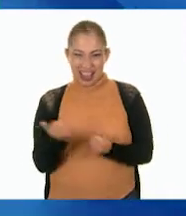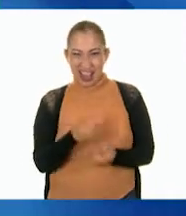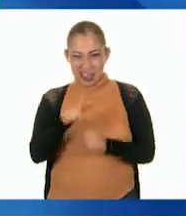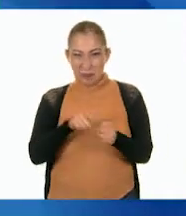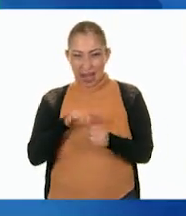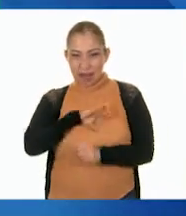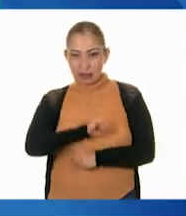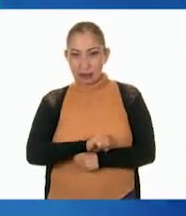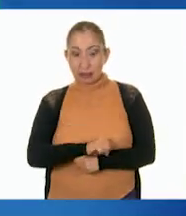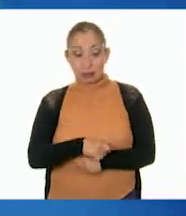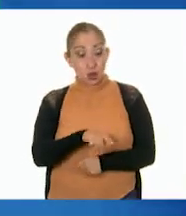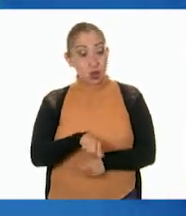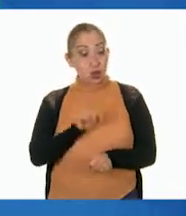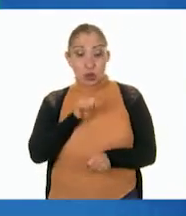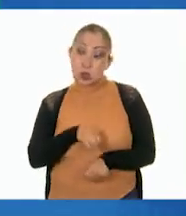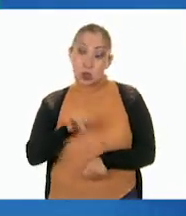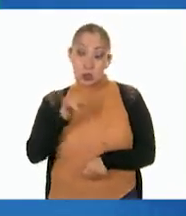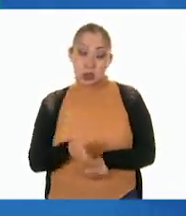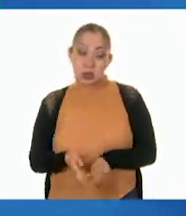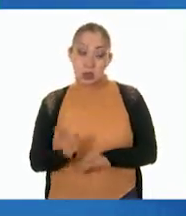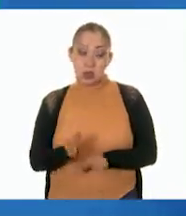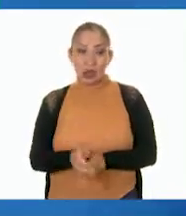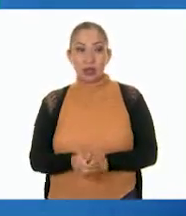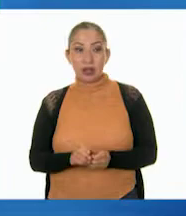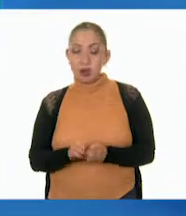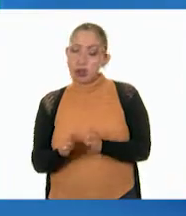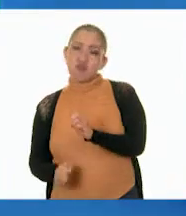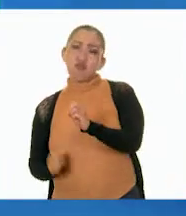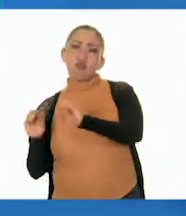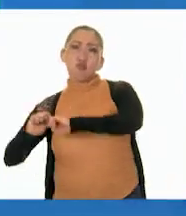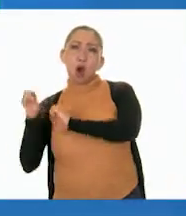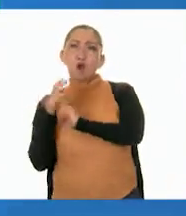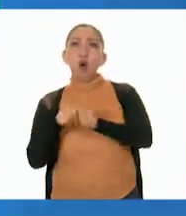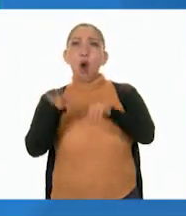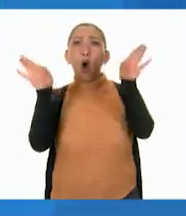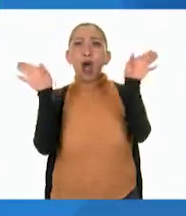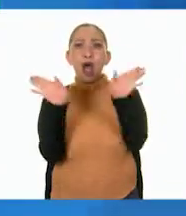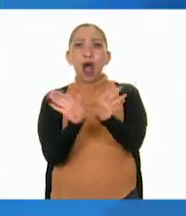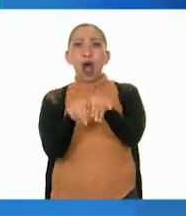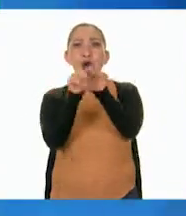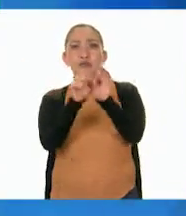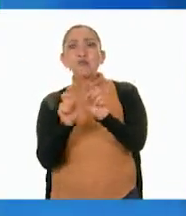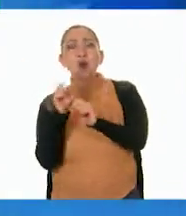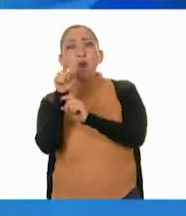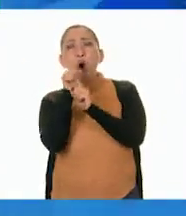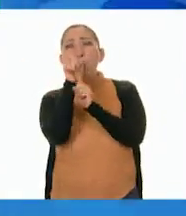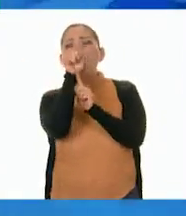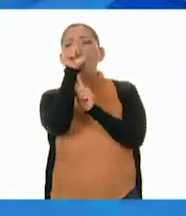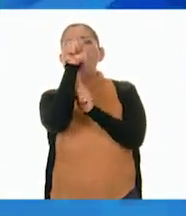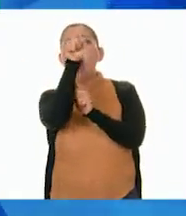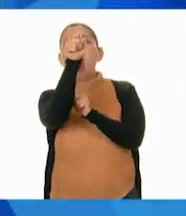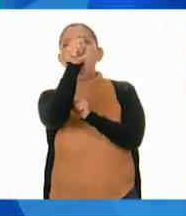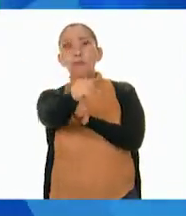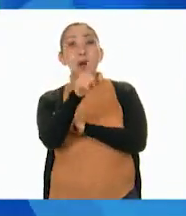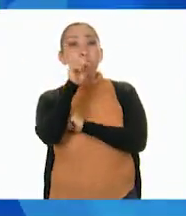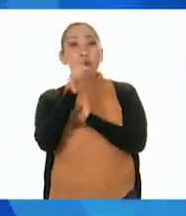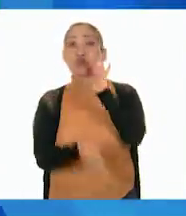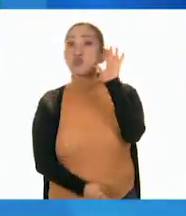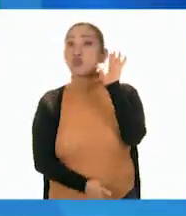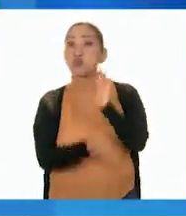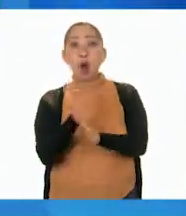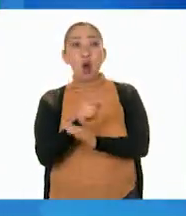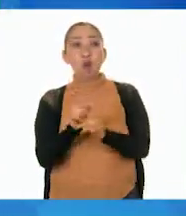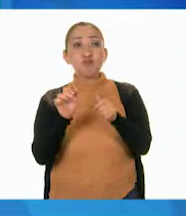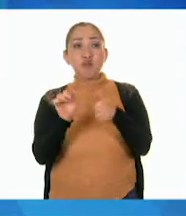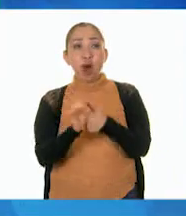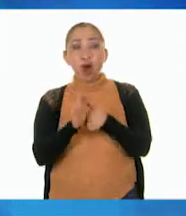¡vuela, vuela mucho! Y hizo así como, ¡fu! Lo lanzó, pero el pájaro entendió muy bien, ni bien iba haciendo